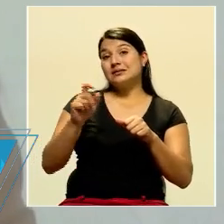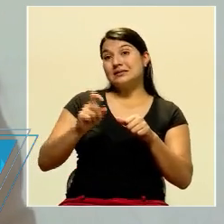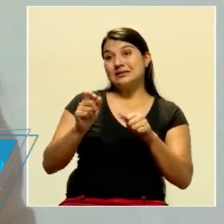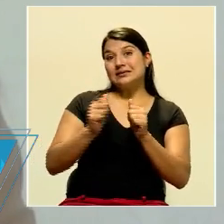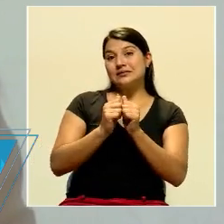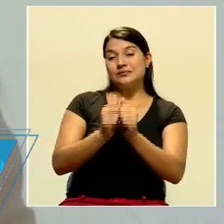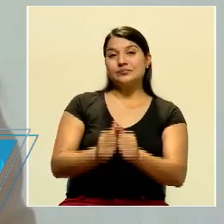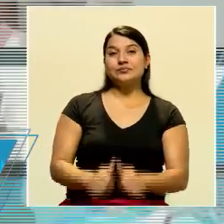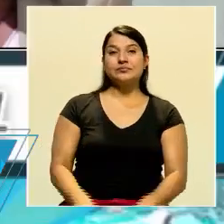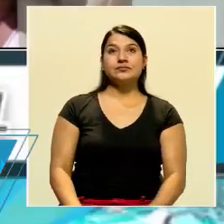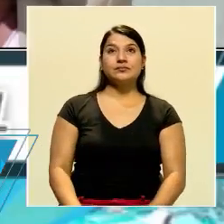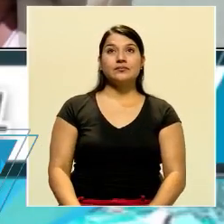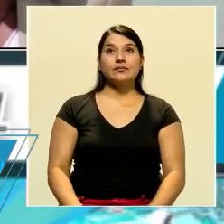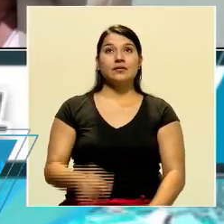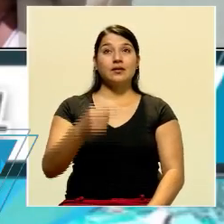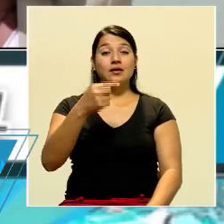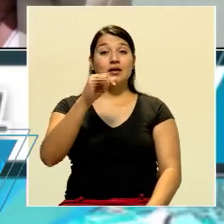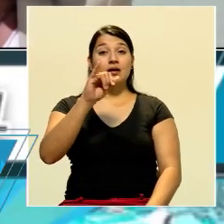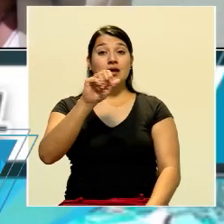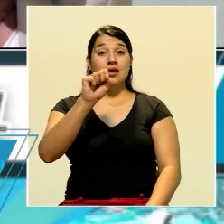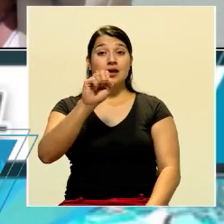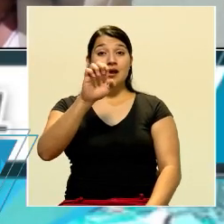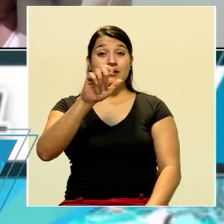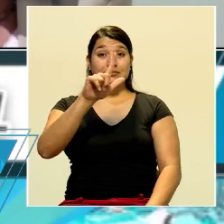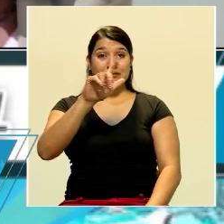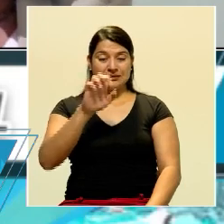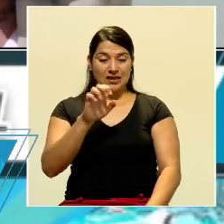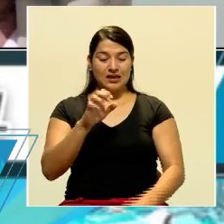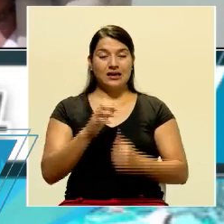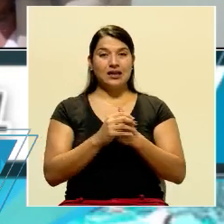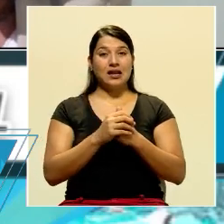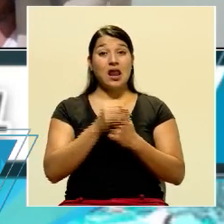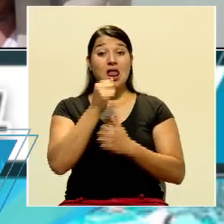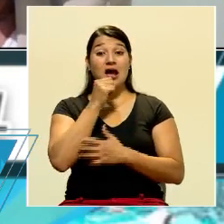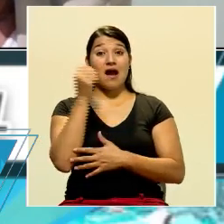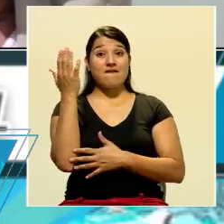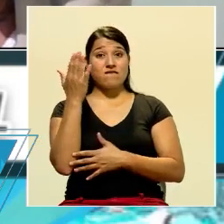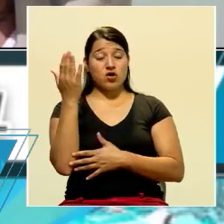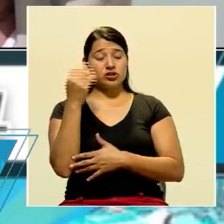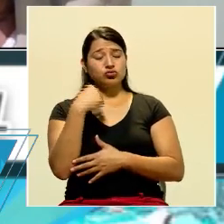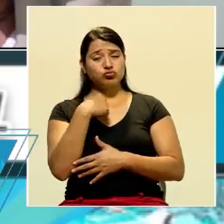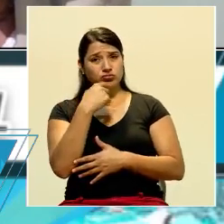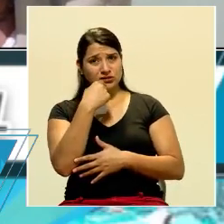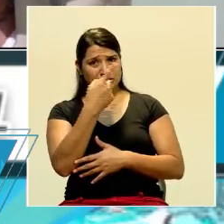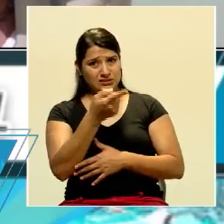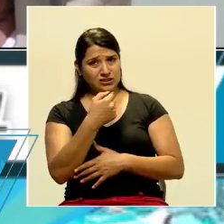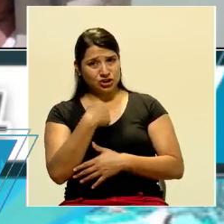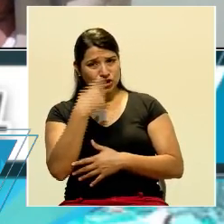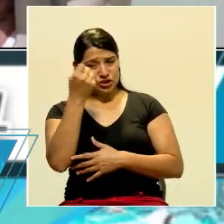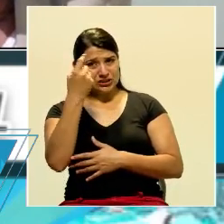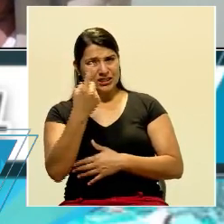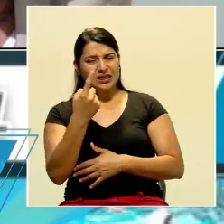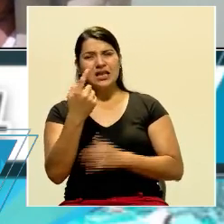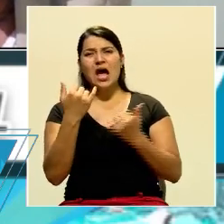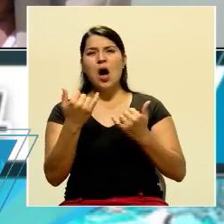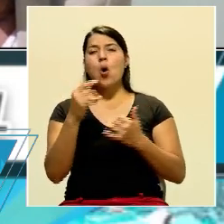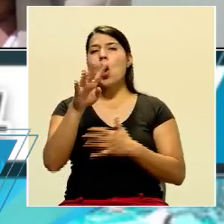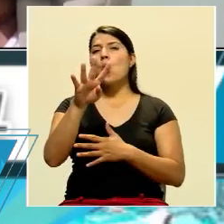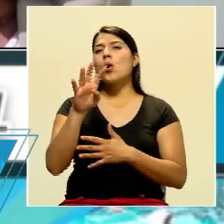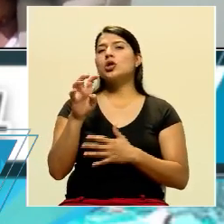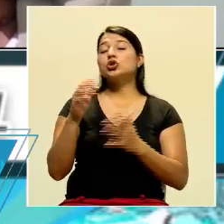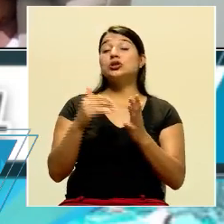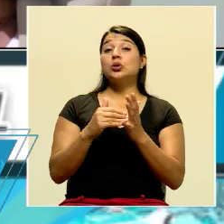acompañamiento. Doña Giselle, de la conferencia entiendo que hay cerca de